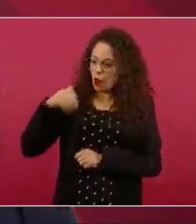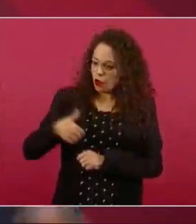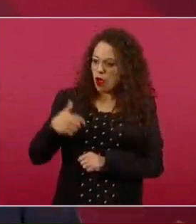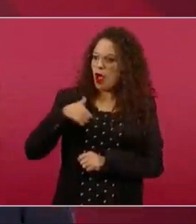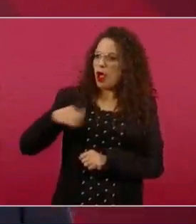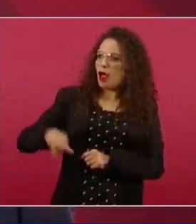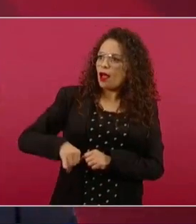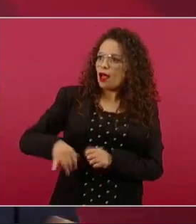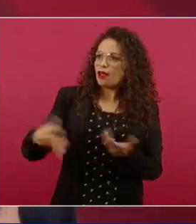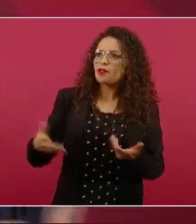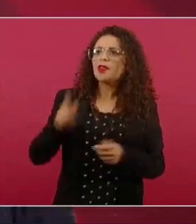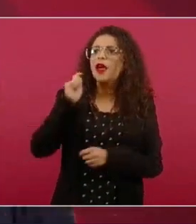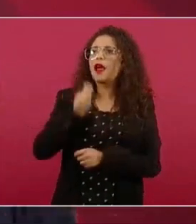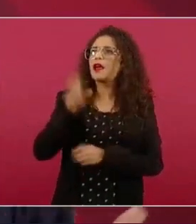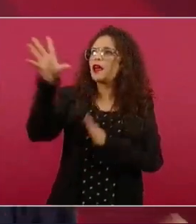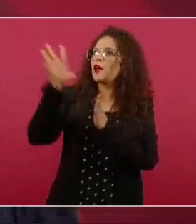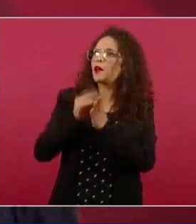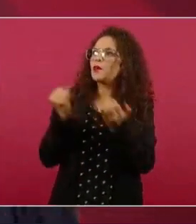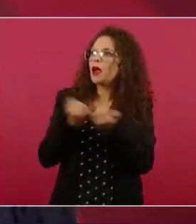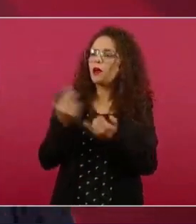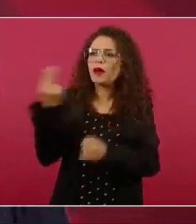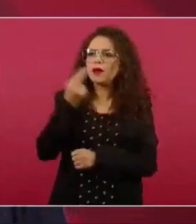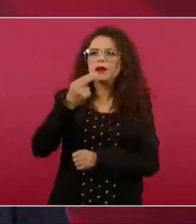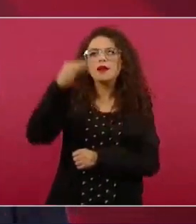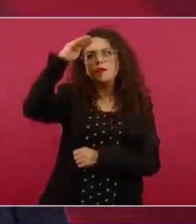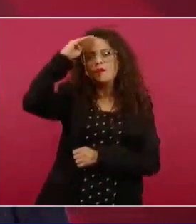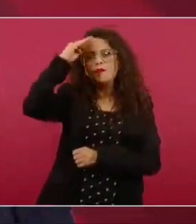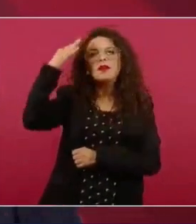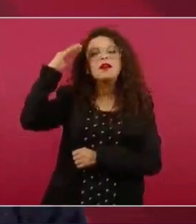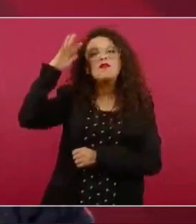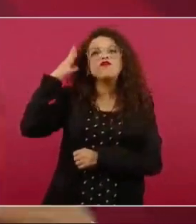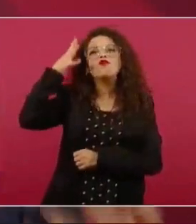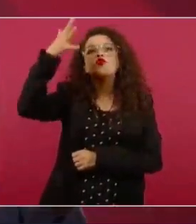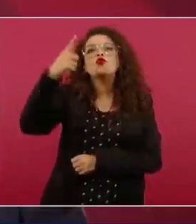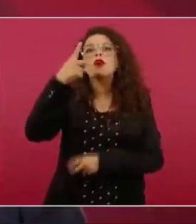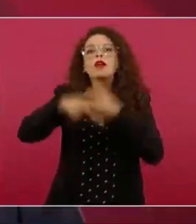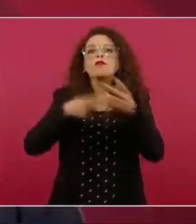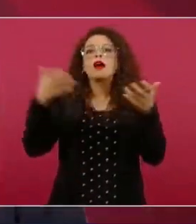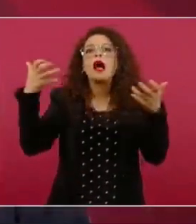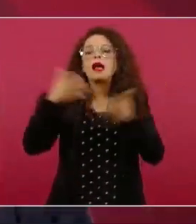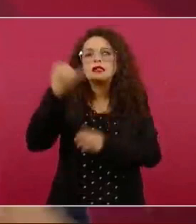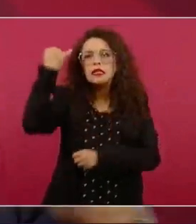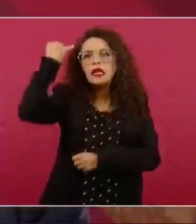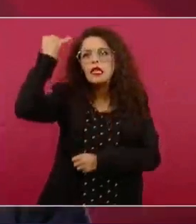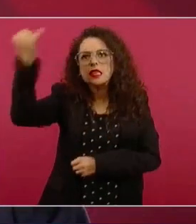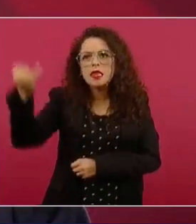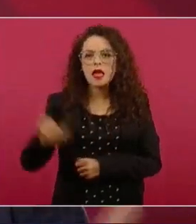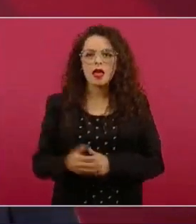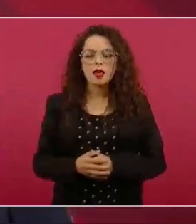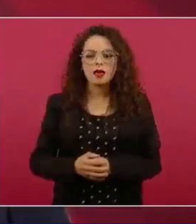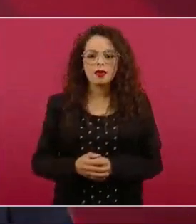Para cualquier actividad se requiere un ideal, se requieren principios, se requiere una